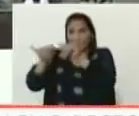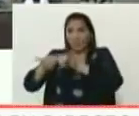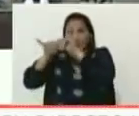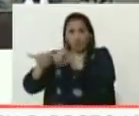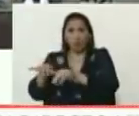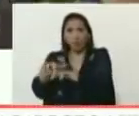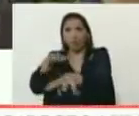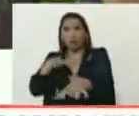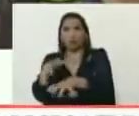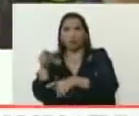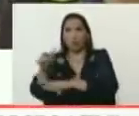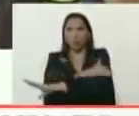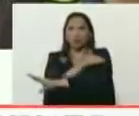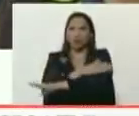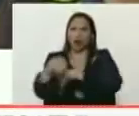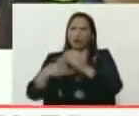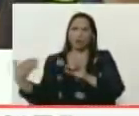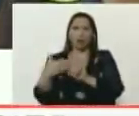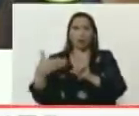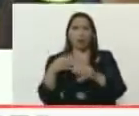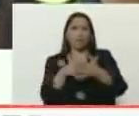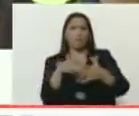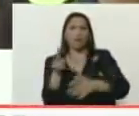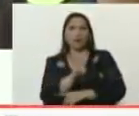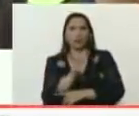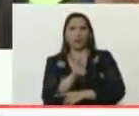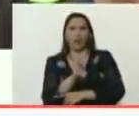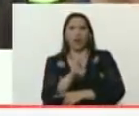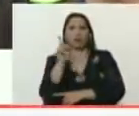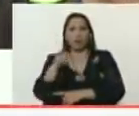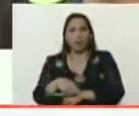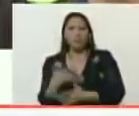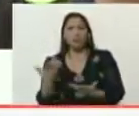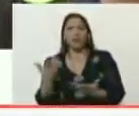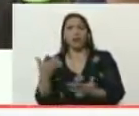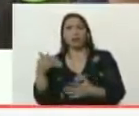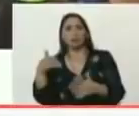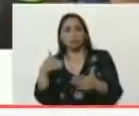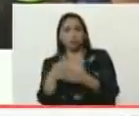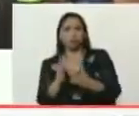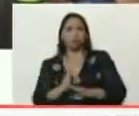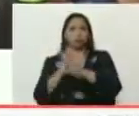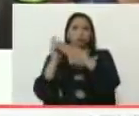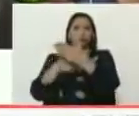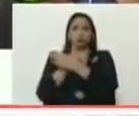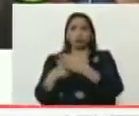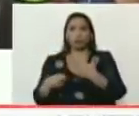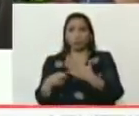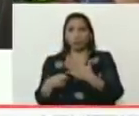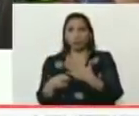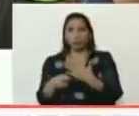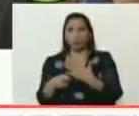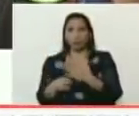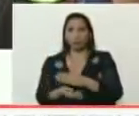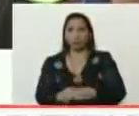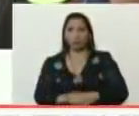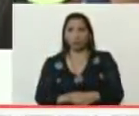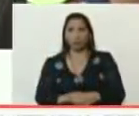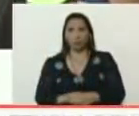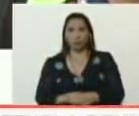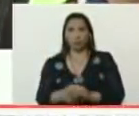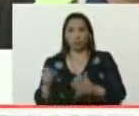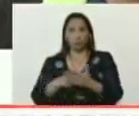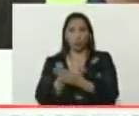mayoría, o como consecuencia del bloqueo, como consecuencia de las